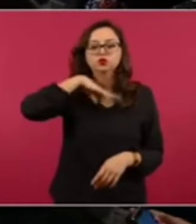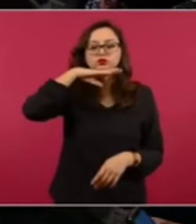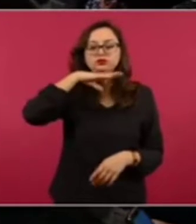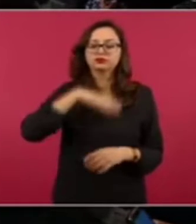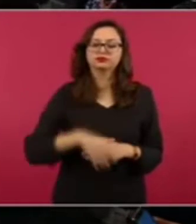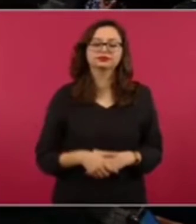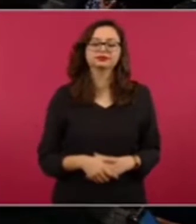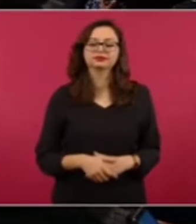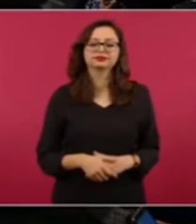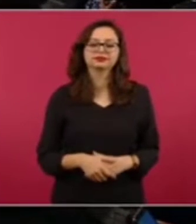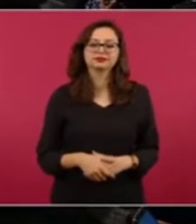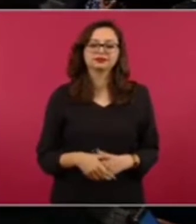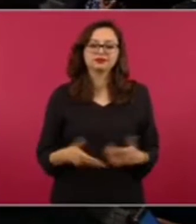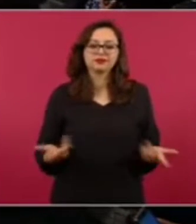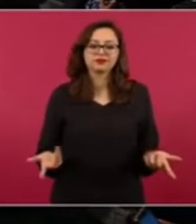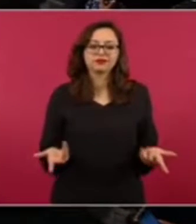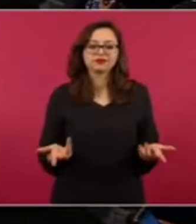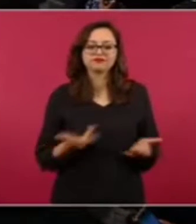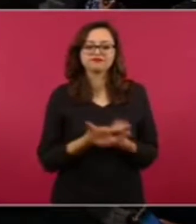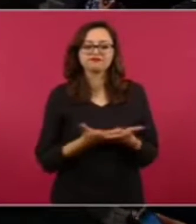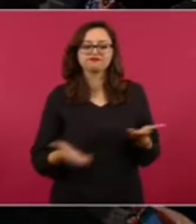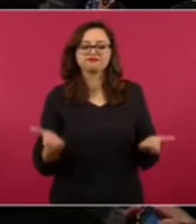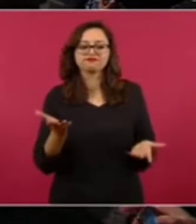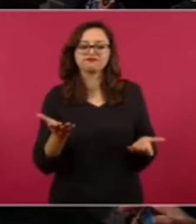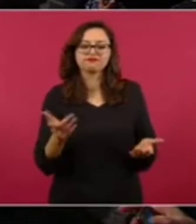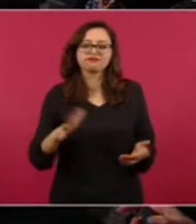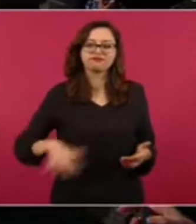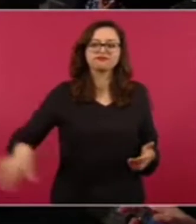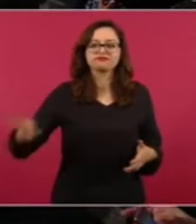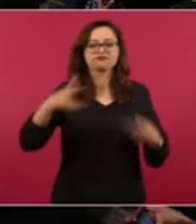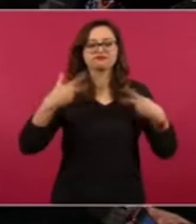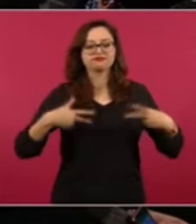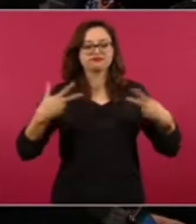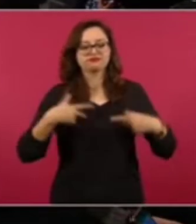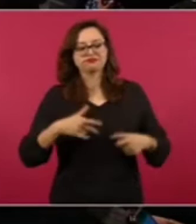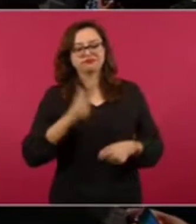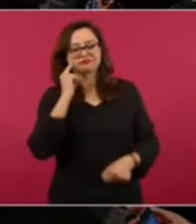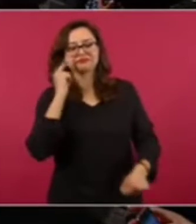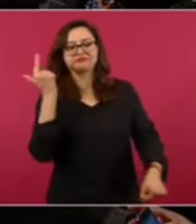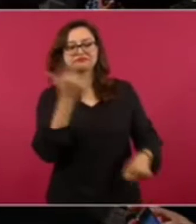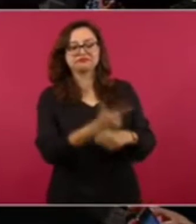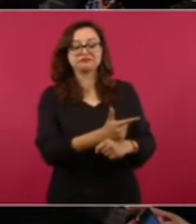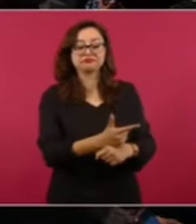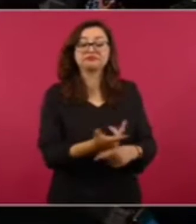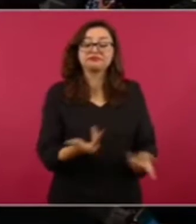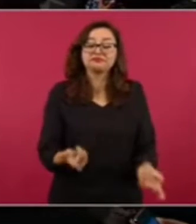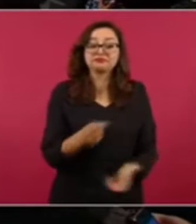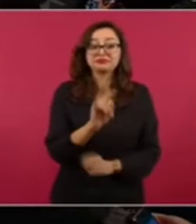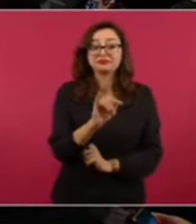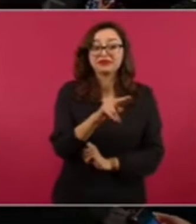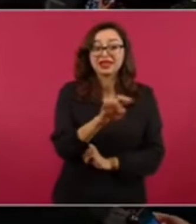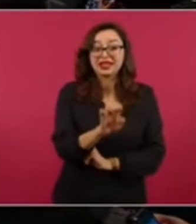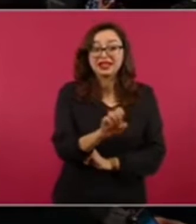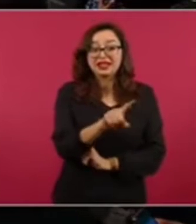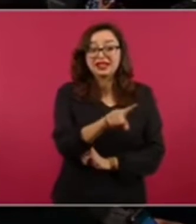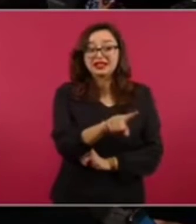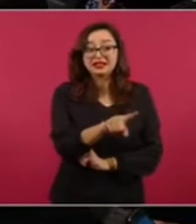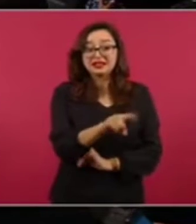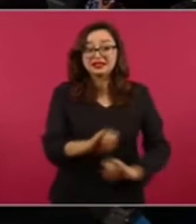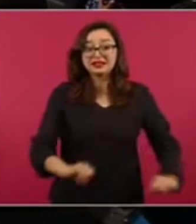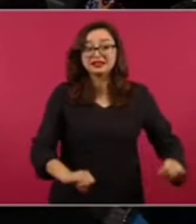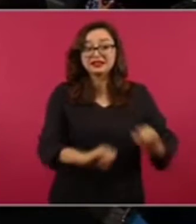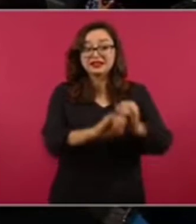Eso es lo que está sucediendo. Entonces, lo del INE, pues ya sabemos,